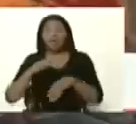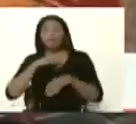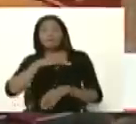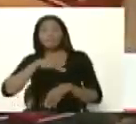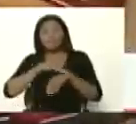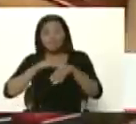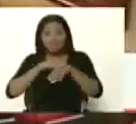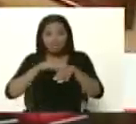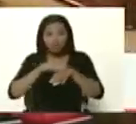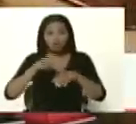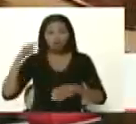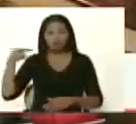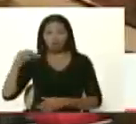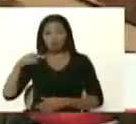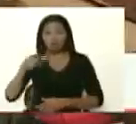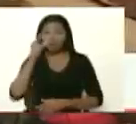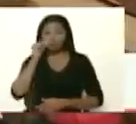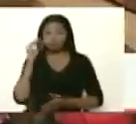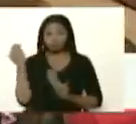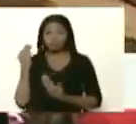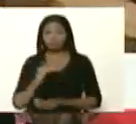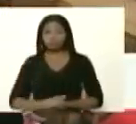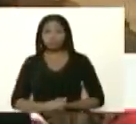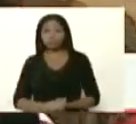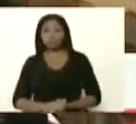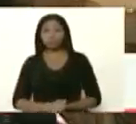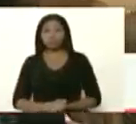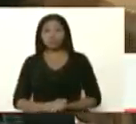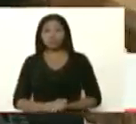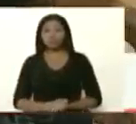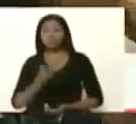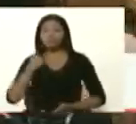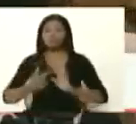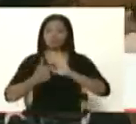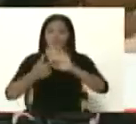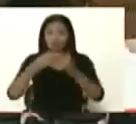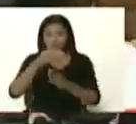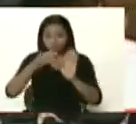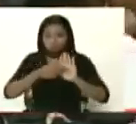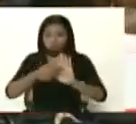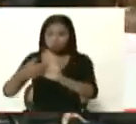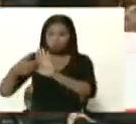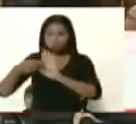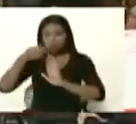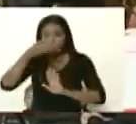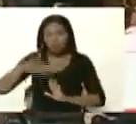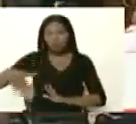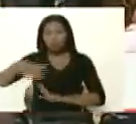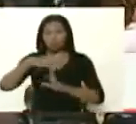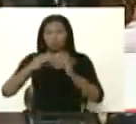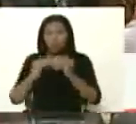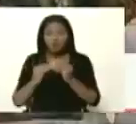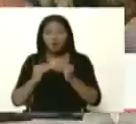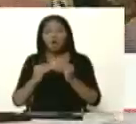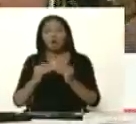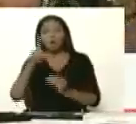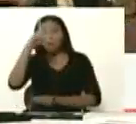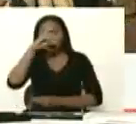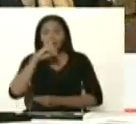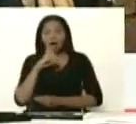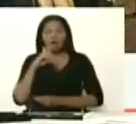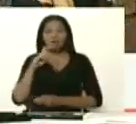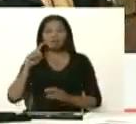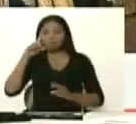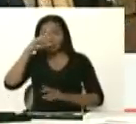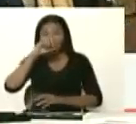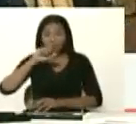Abreu, bueno, le presentara a nuestro pueblo un año de la gran misión Transporte de Venezuela.